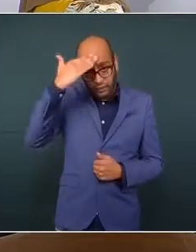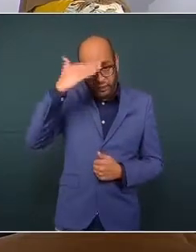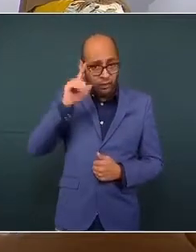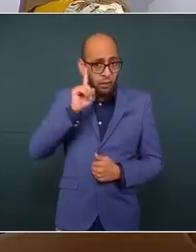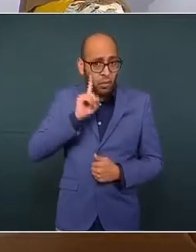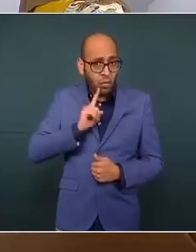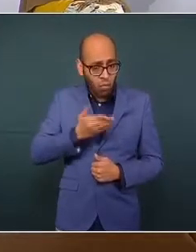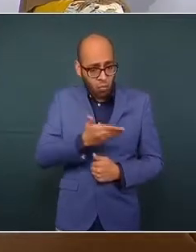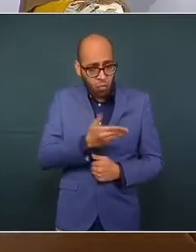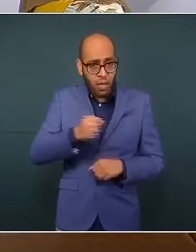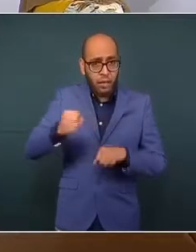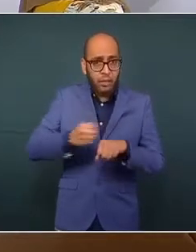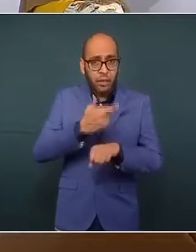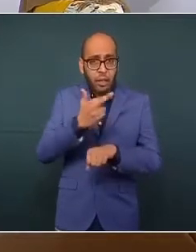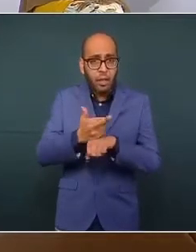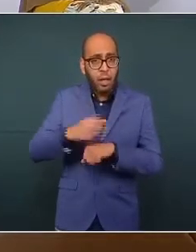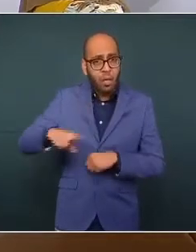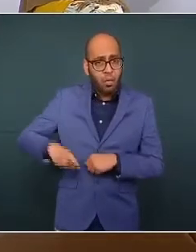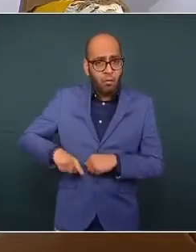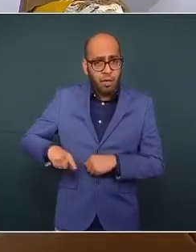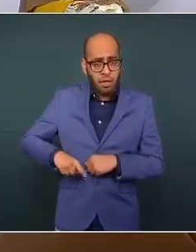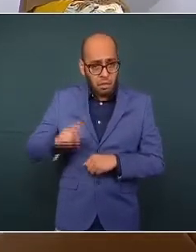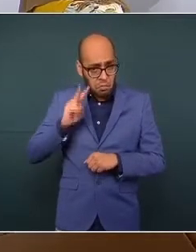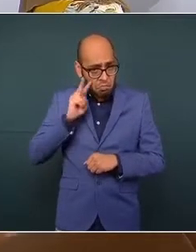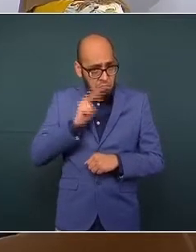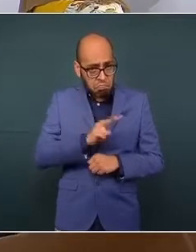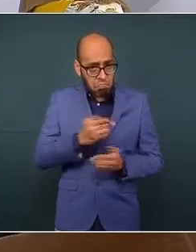la secretaria de Gobernación,